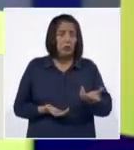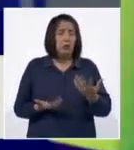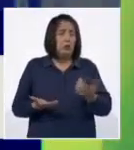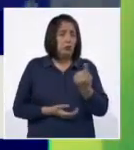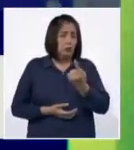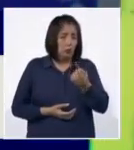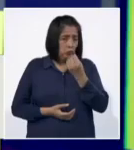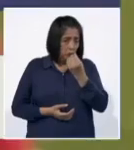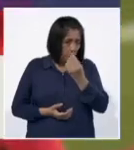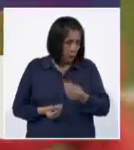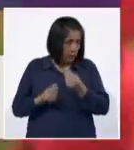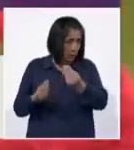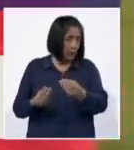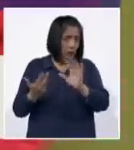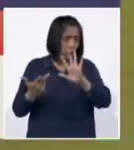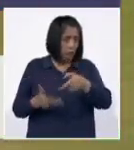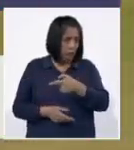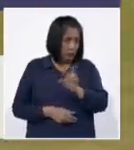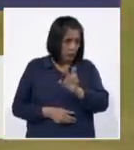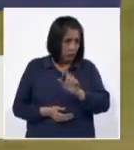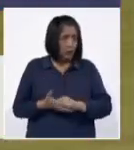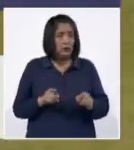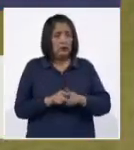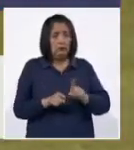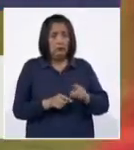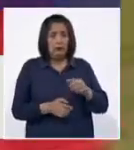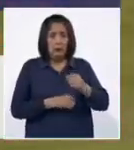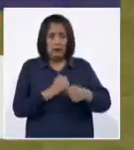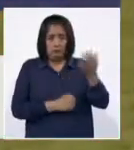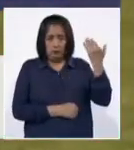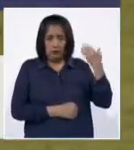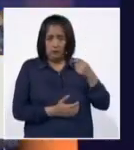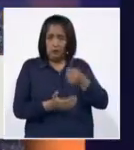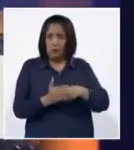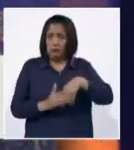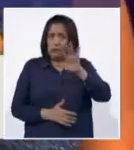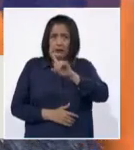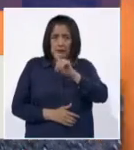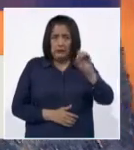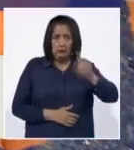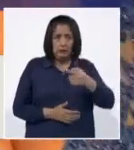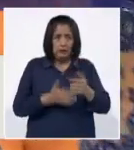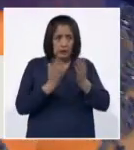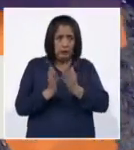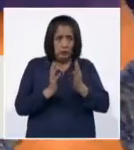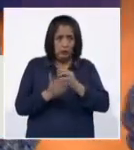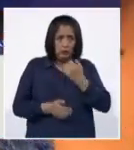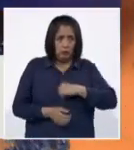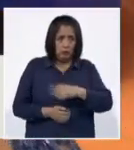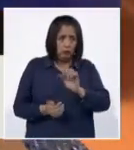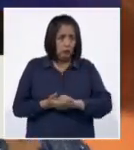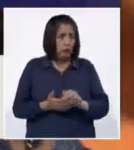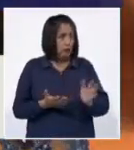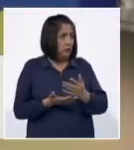rubro de alimentación entrega $8,000. También sostuvo que el año pasado Farfán pagó más de $100,000 en educación para sus hijos,